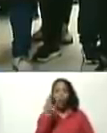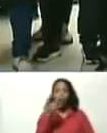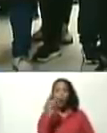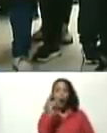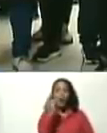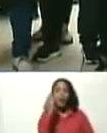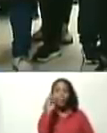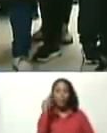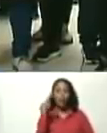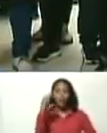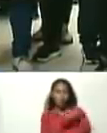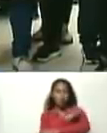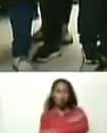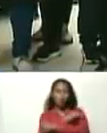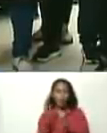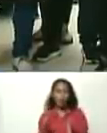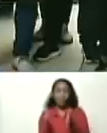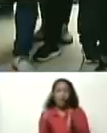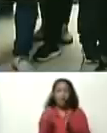que la ultraderecha hubiera ganado